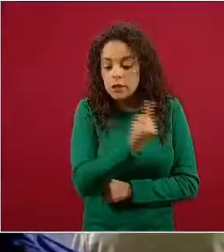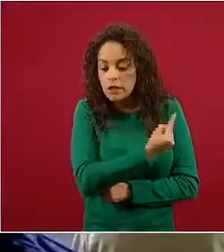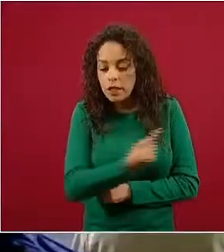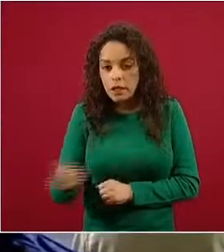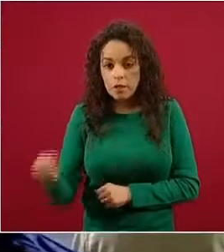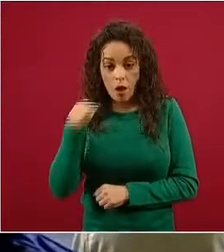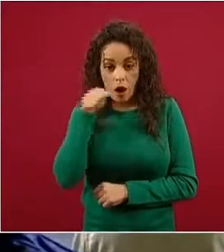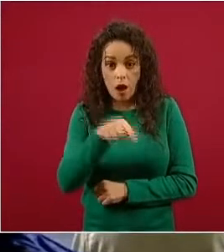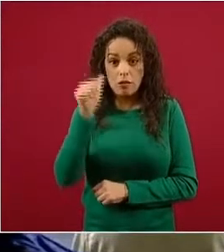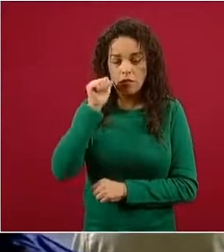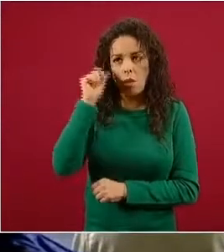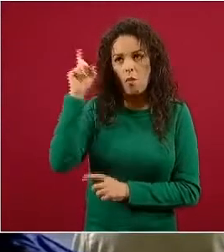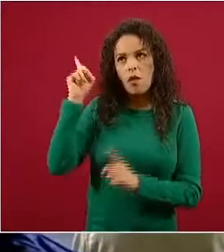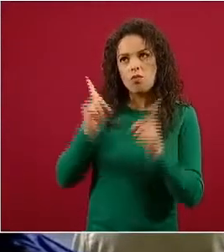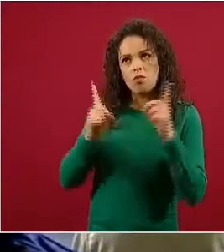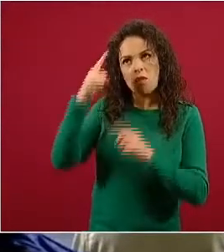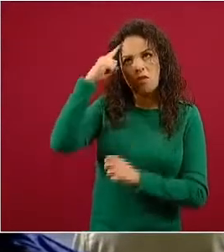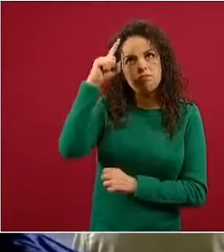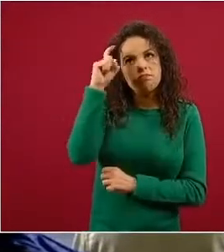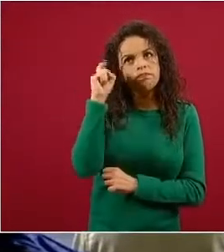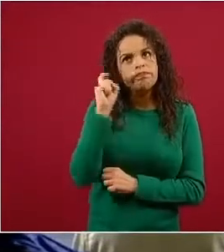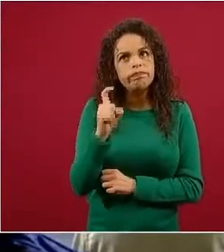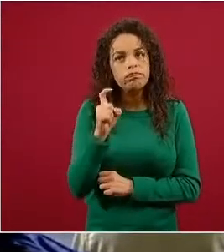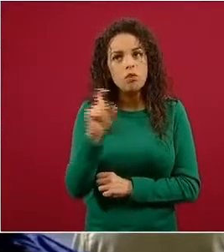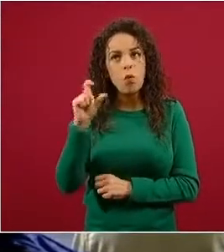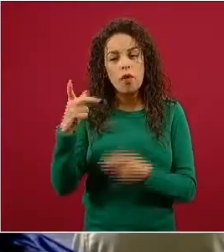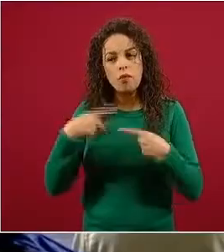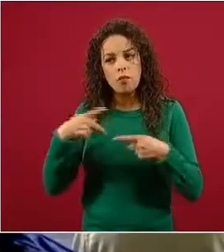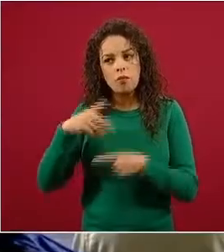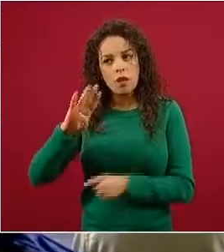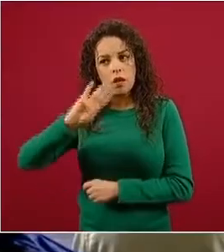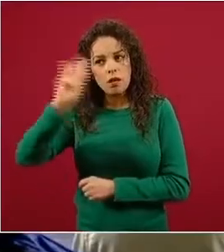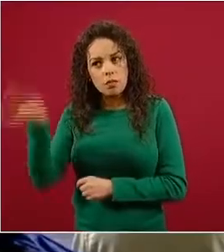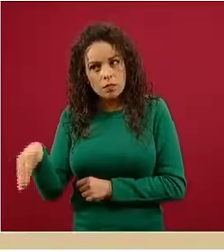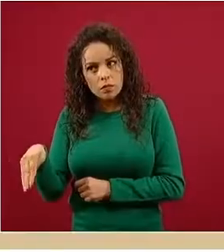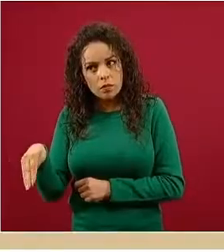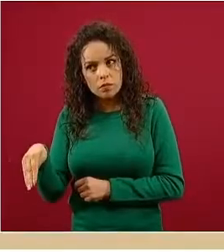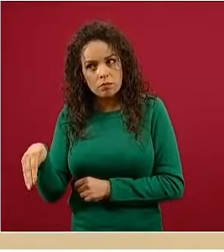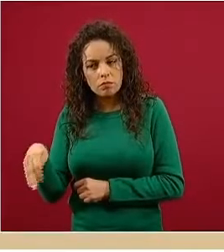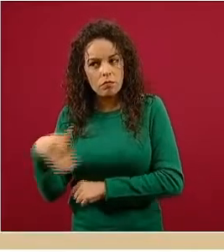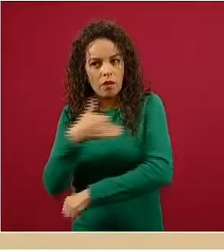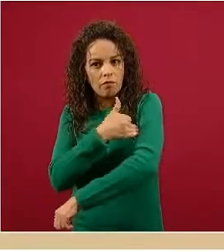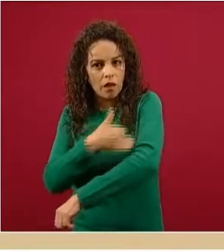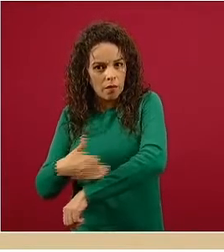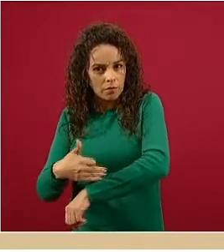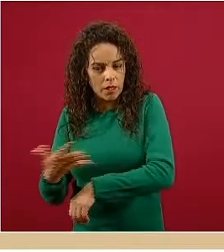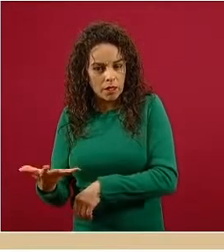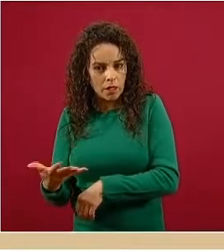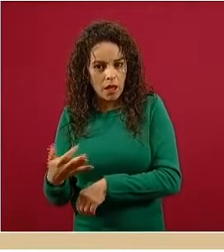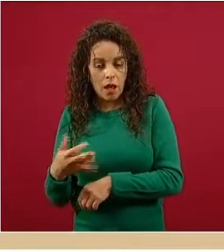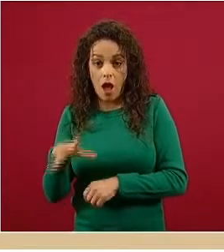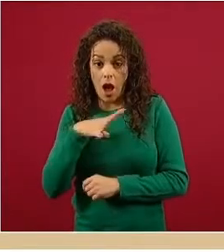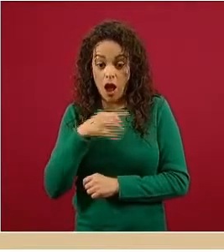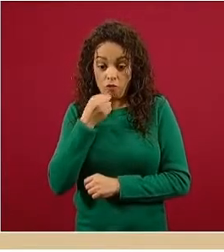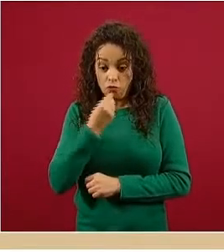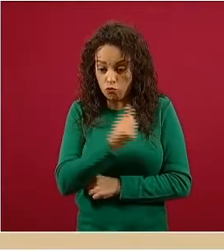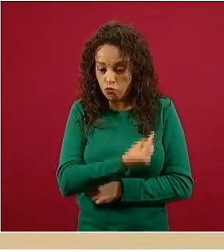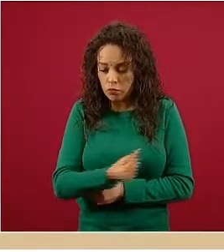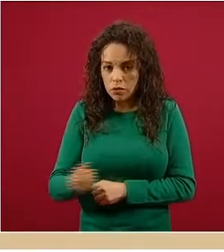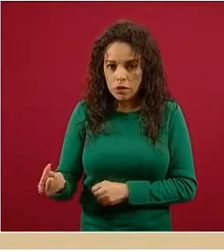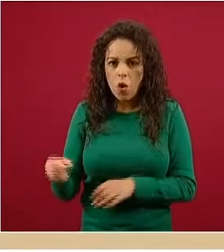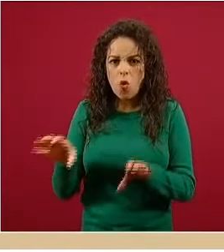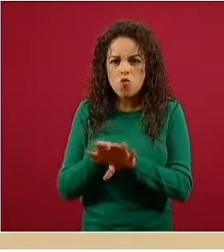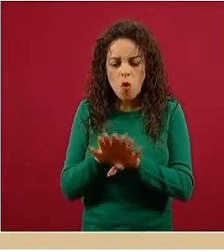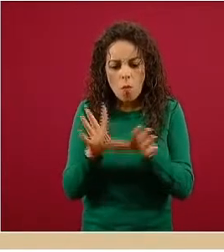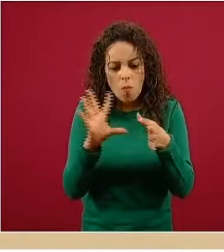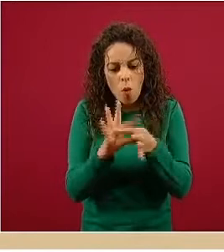veces hablan más las acciones que las palabras. Entonces, a veces simplemente el estar presentes ayuda más, o a